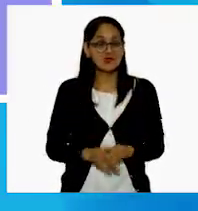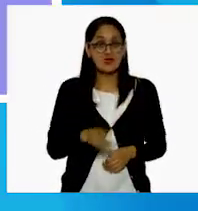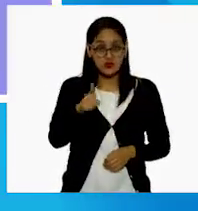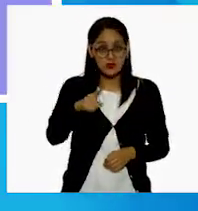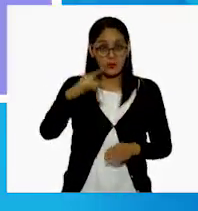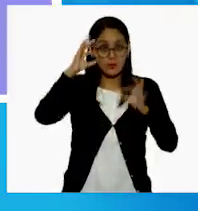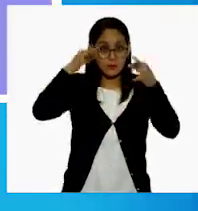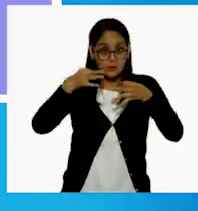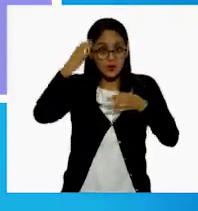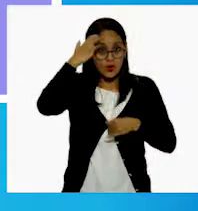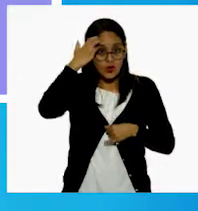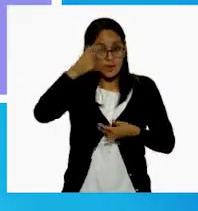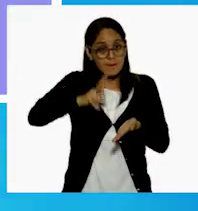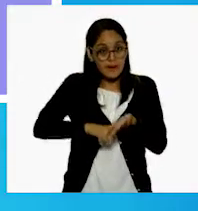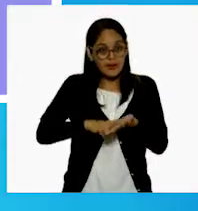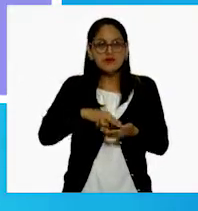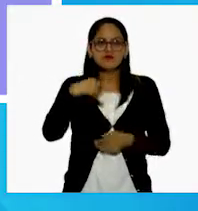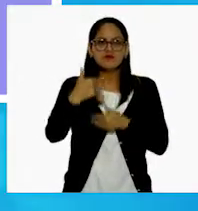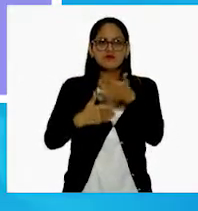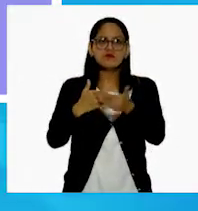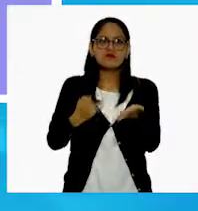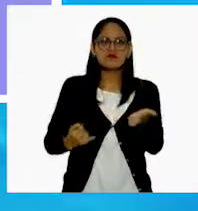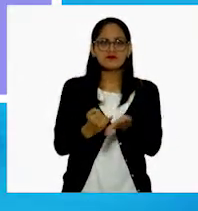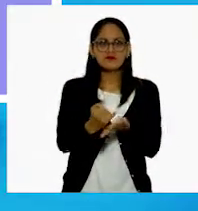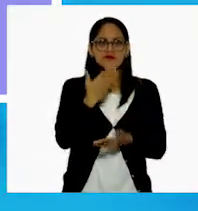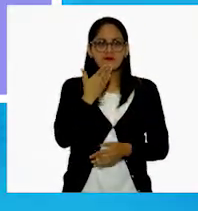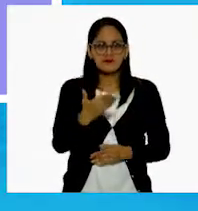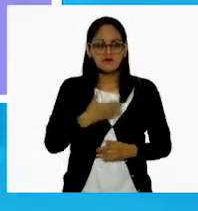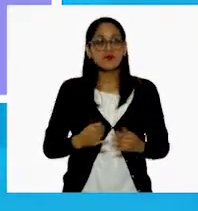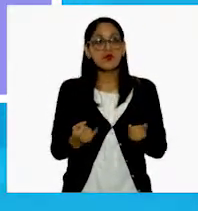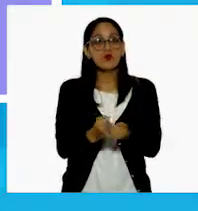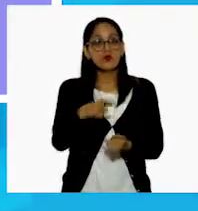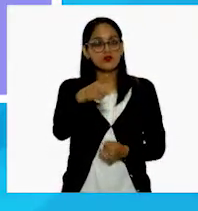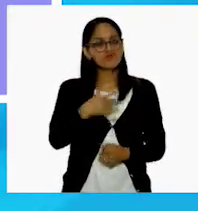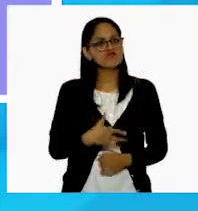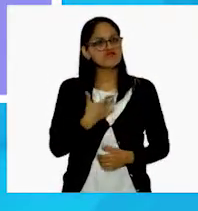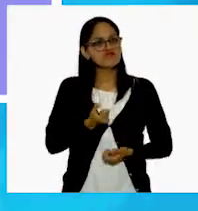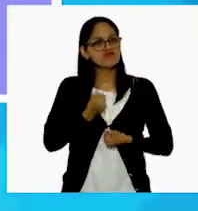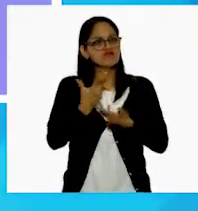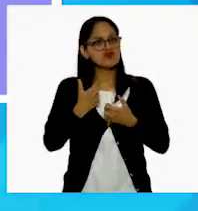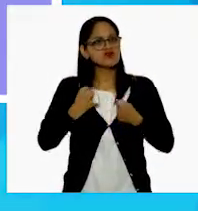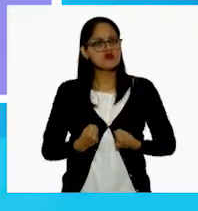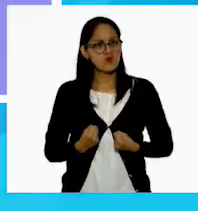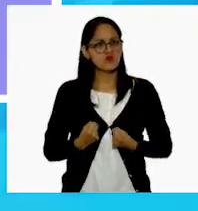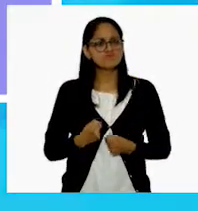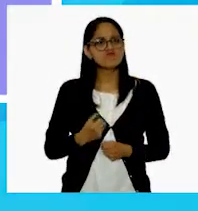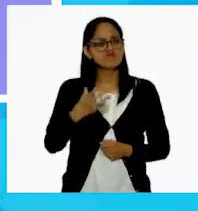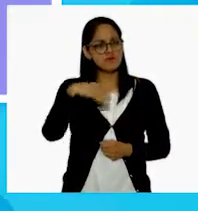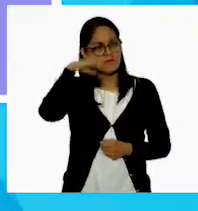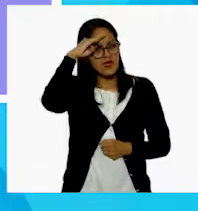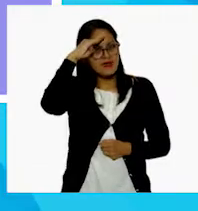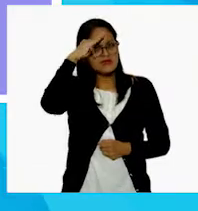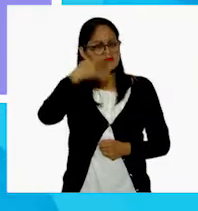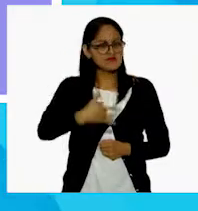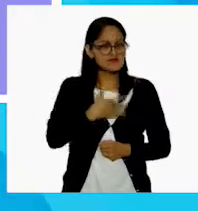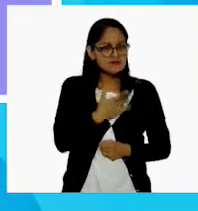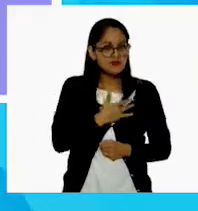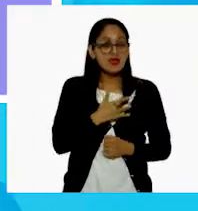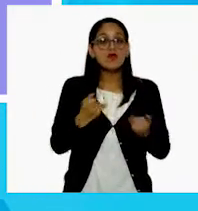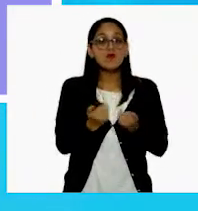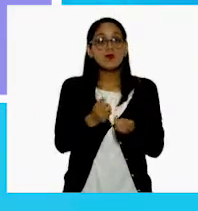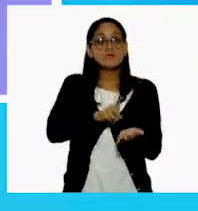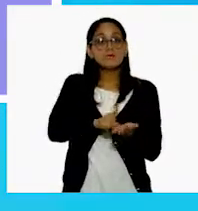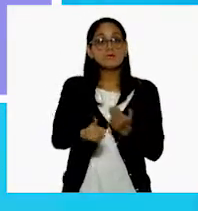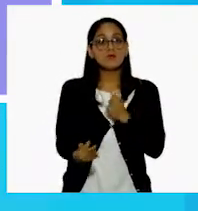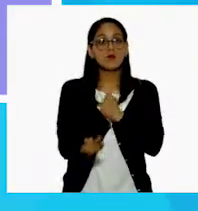valoras, vas a poder tomar mejores decisiones. Vas a expresar con más seguridad lo que piensas, lo que sientes y defender mejor tus